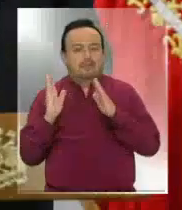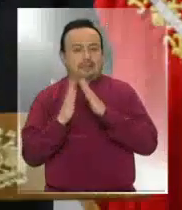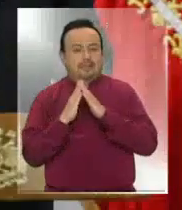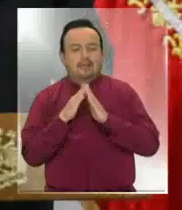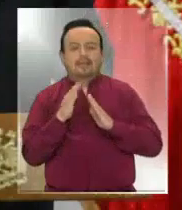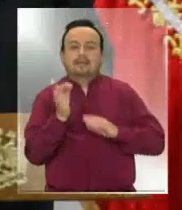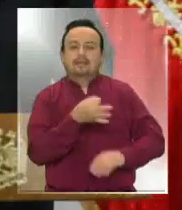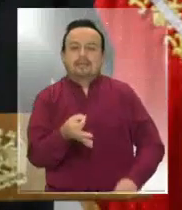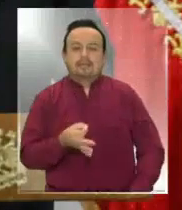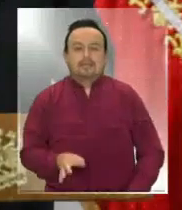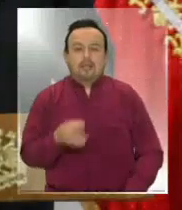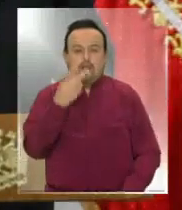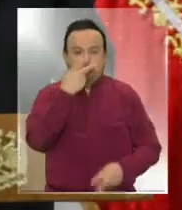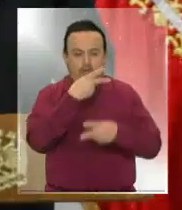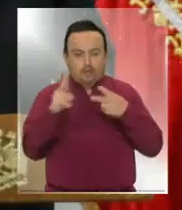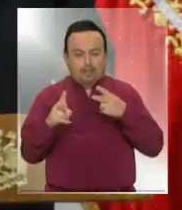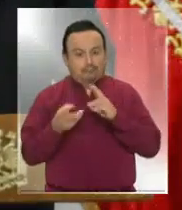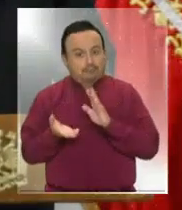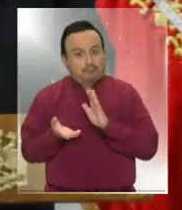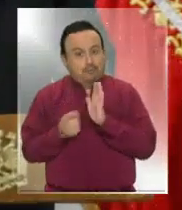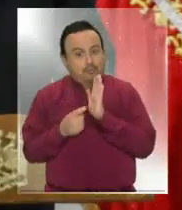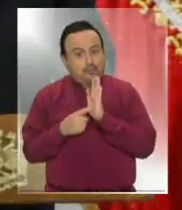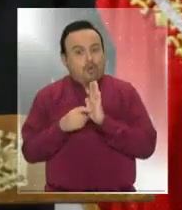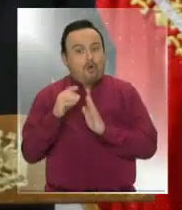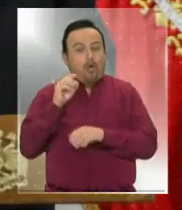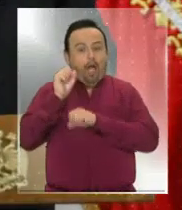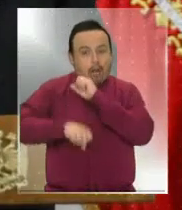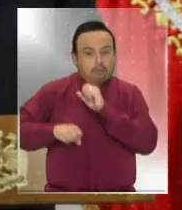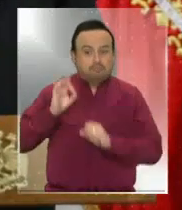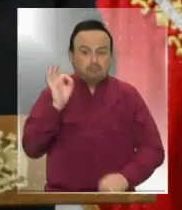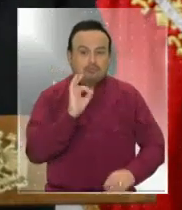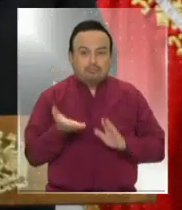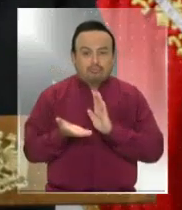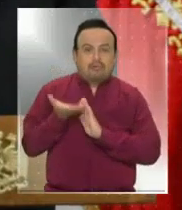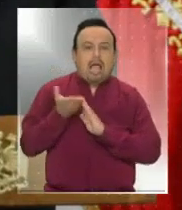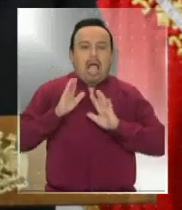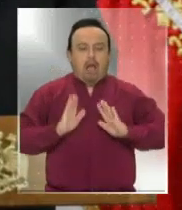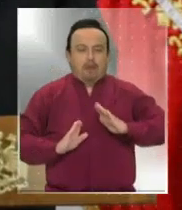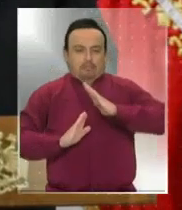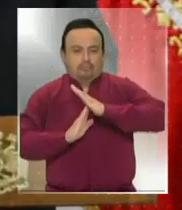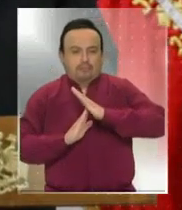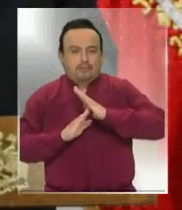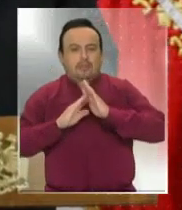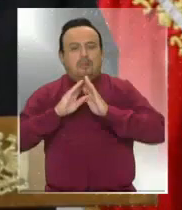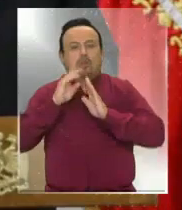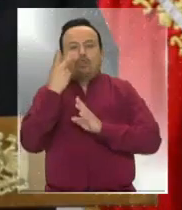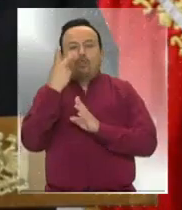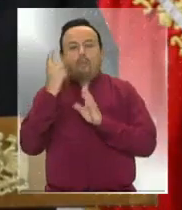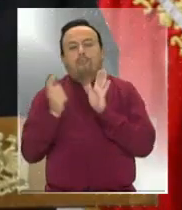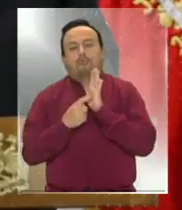dos semanas al alza, esta vez se frenó la aprobación del presidente Sebastián Piñera, quien